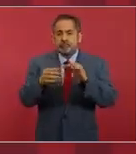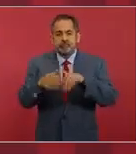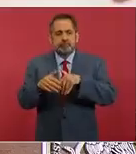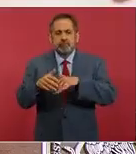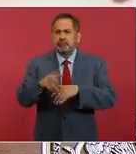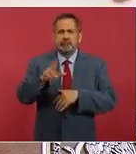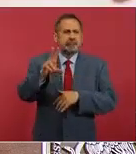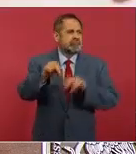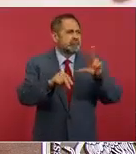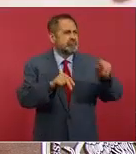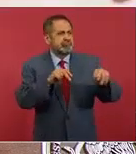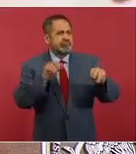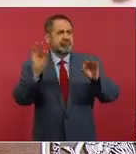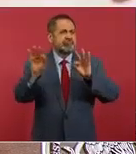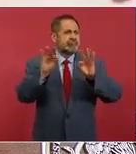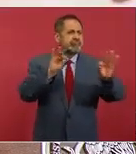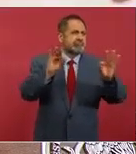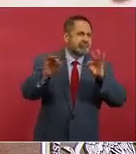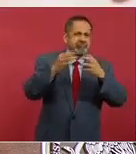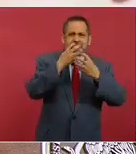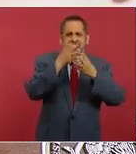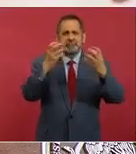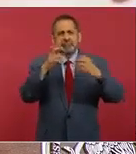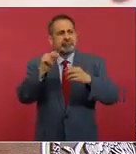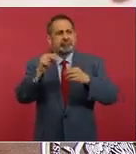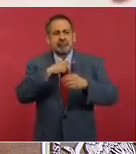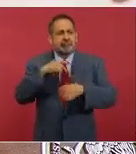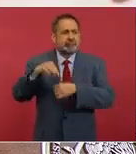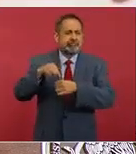y fue muy interesante